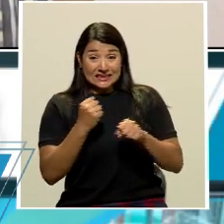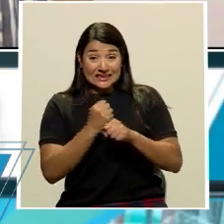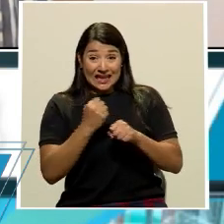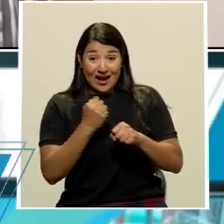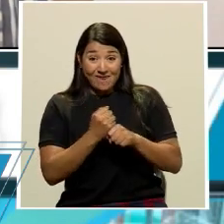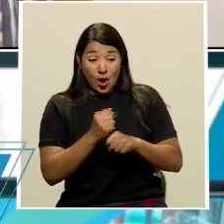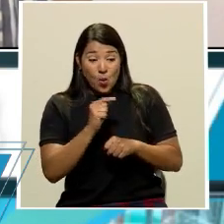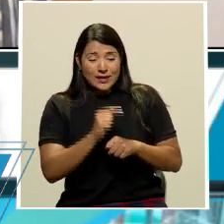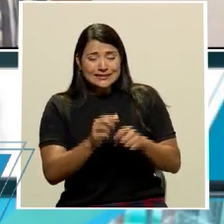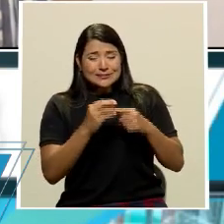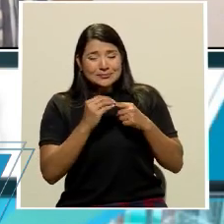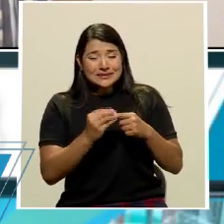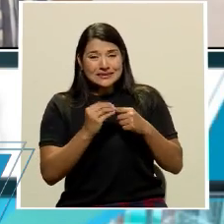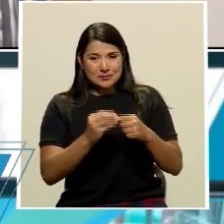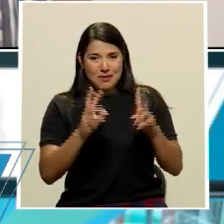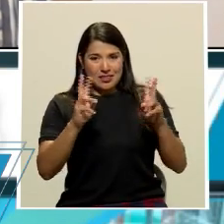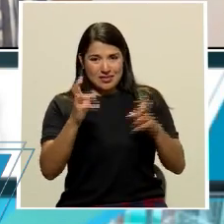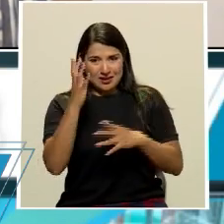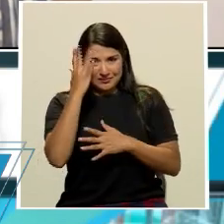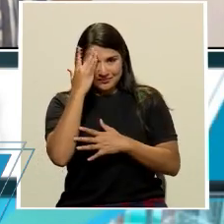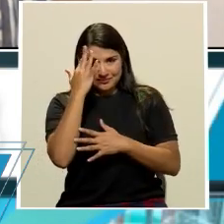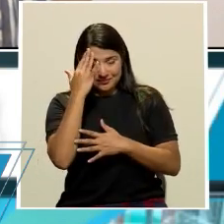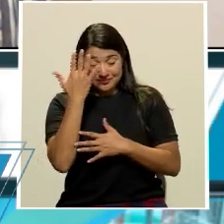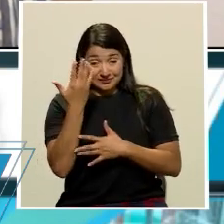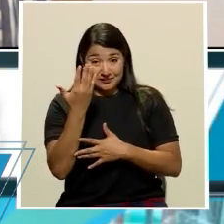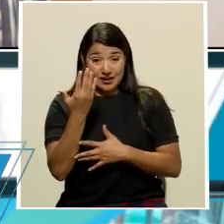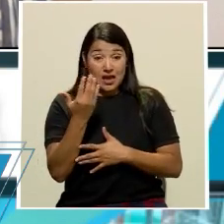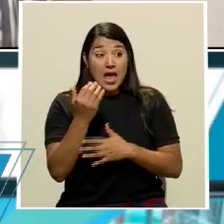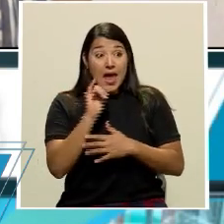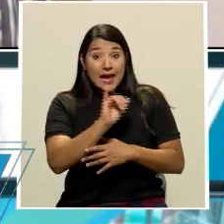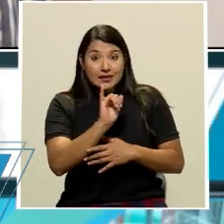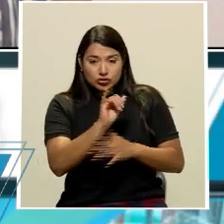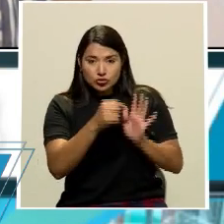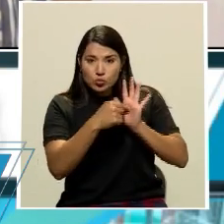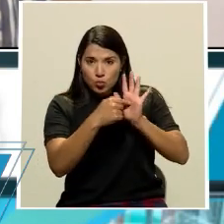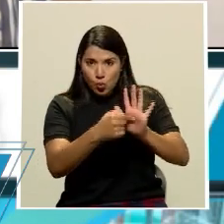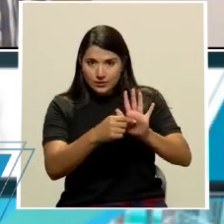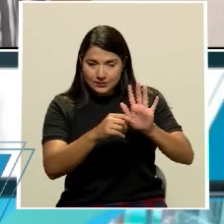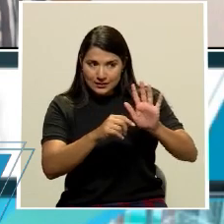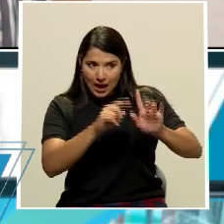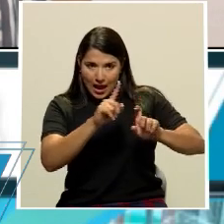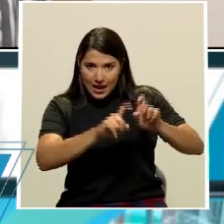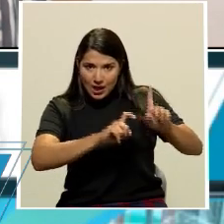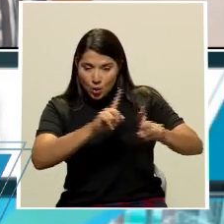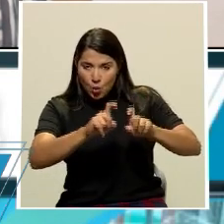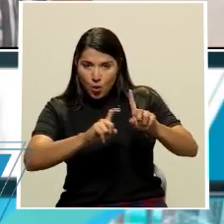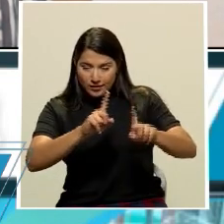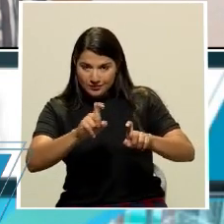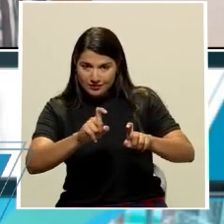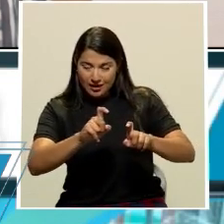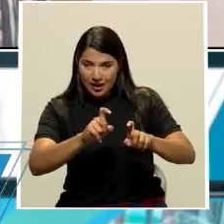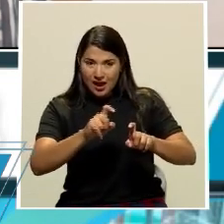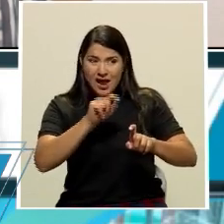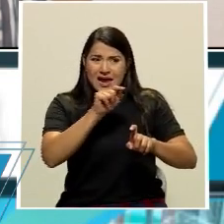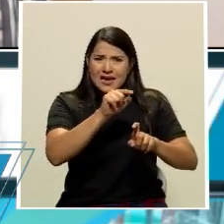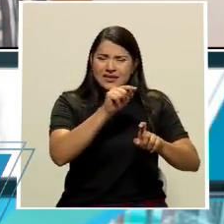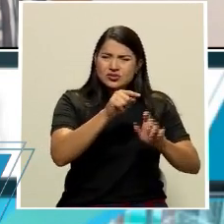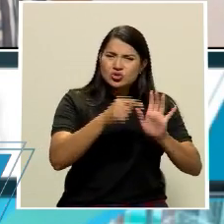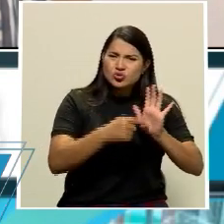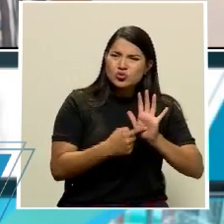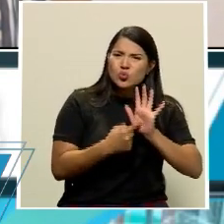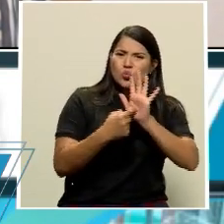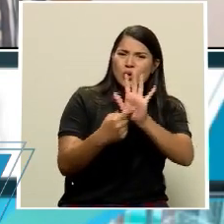preocupación de la ciudadanía, y esto se refleja en la encuesta. Allí se grafica que se trata de un problema que ya